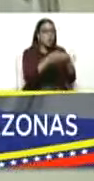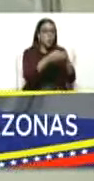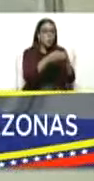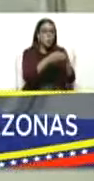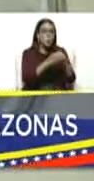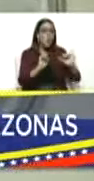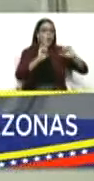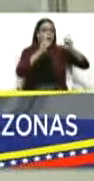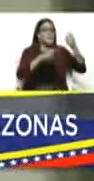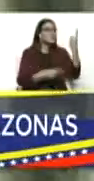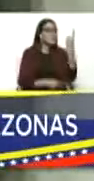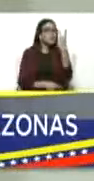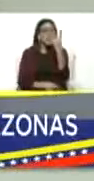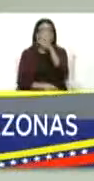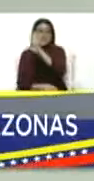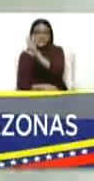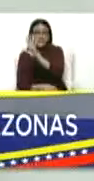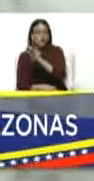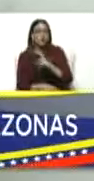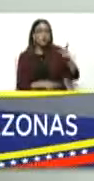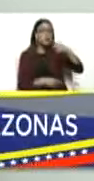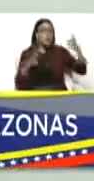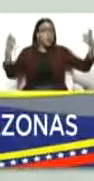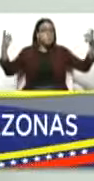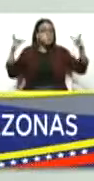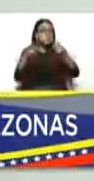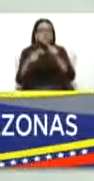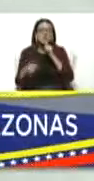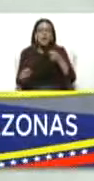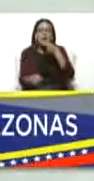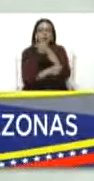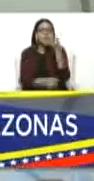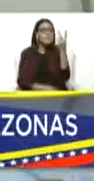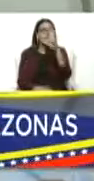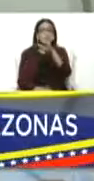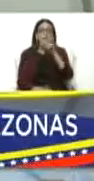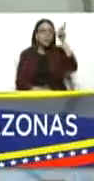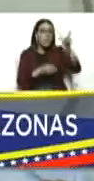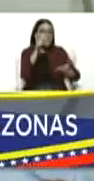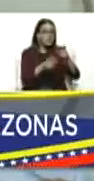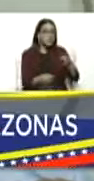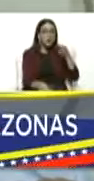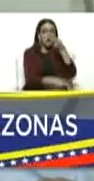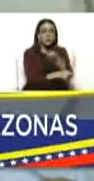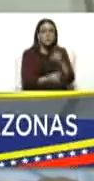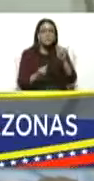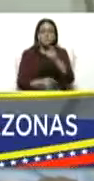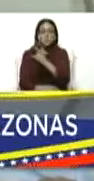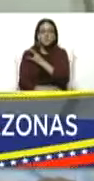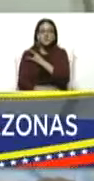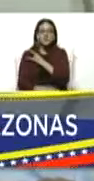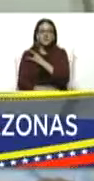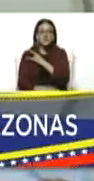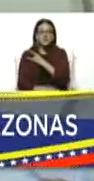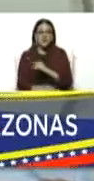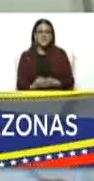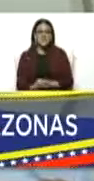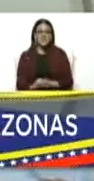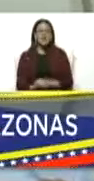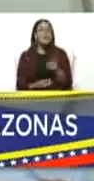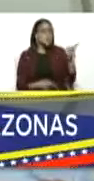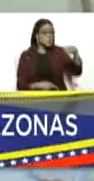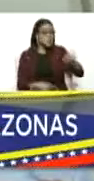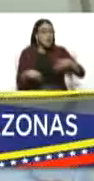graduamos 25. Bueno, para que ustedes vean el esfuerzo. Ah, así que vamos a proceder. ¿Quién me va a enseñar